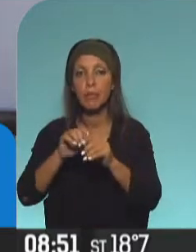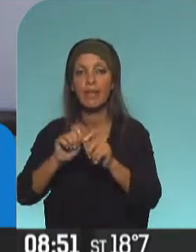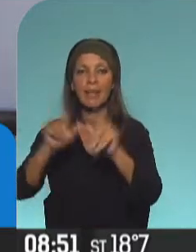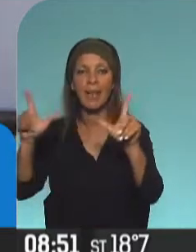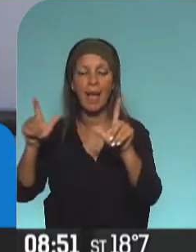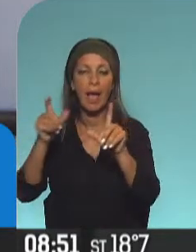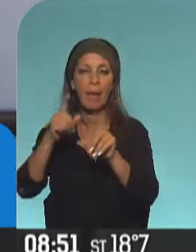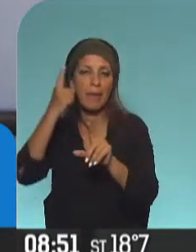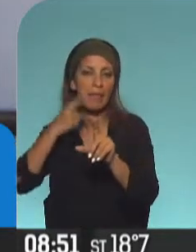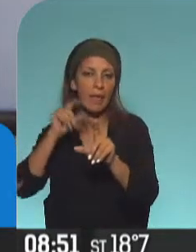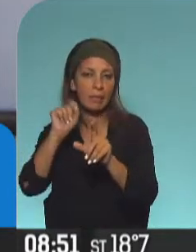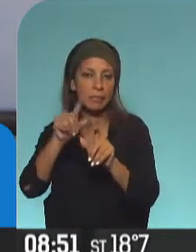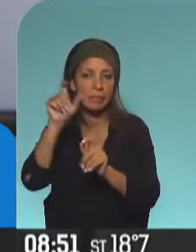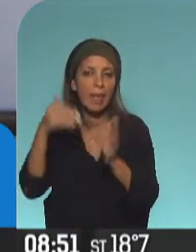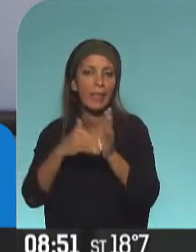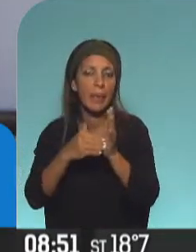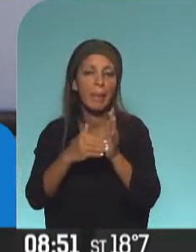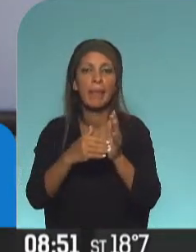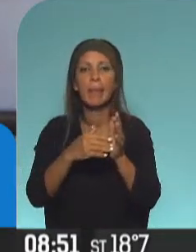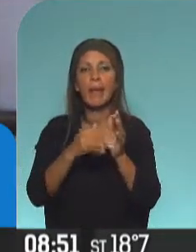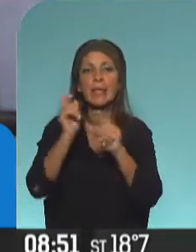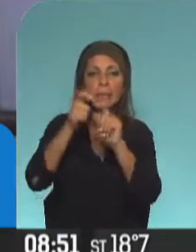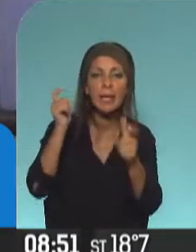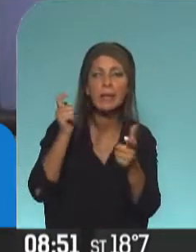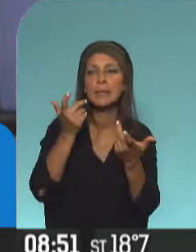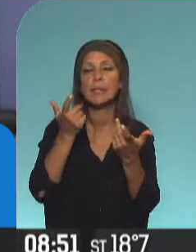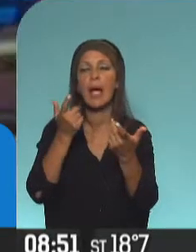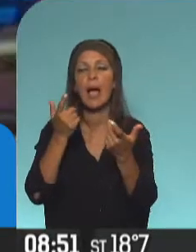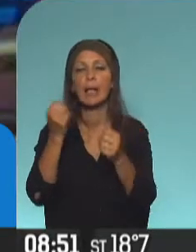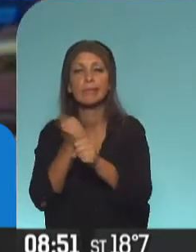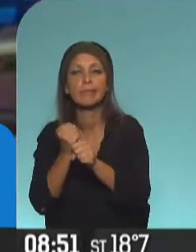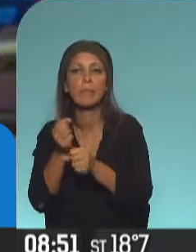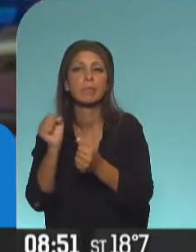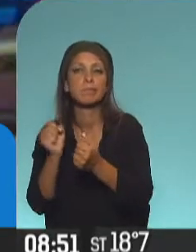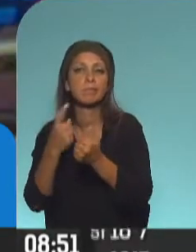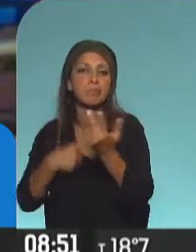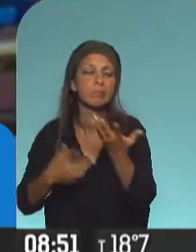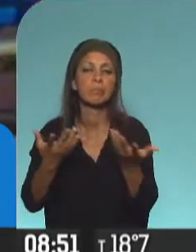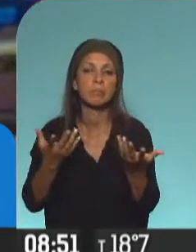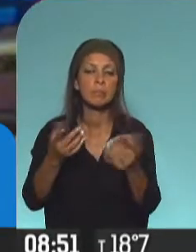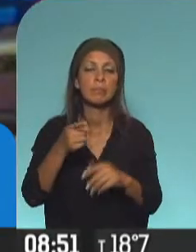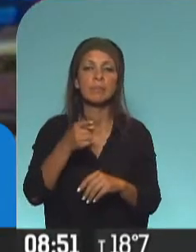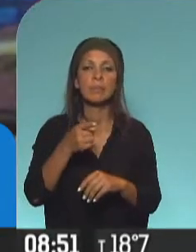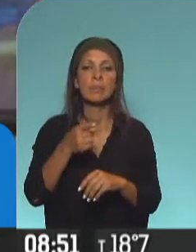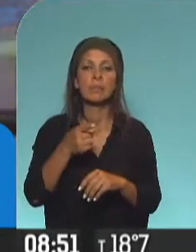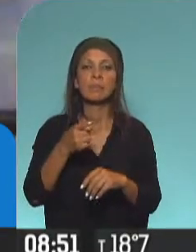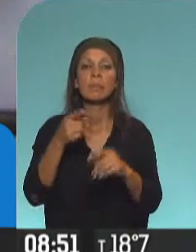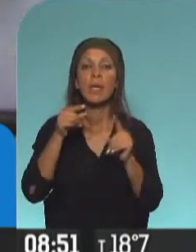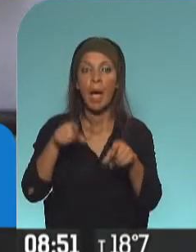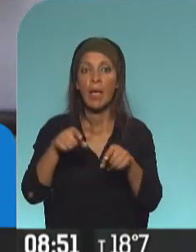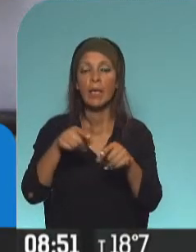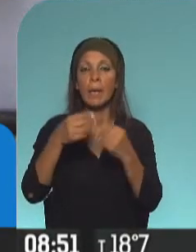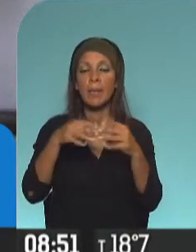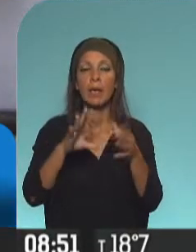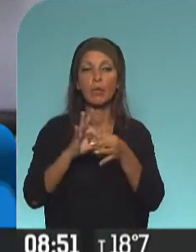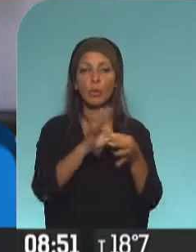de acuerdo a la expertise, al recorrido que tenga cada uno y cada una, y se está trabajando con